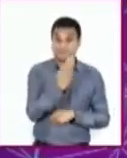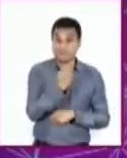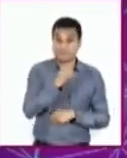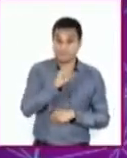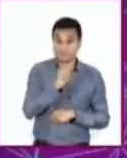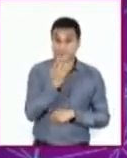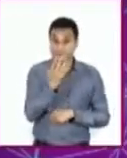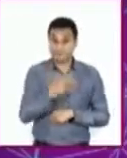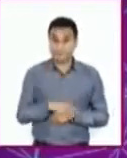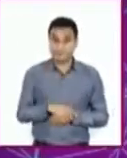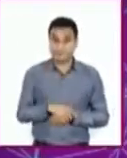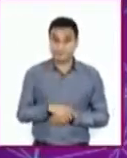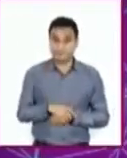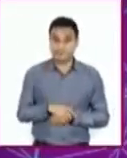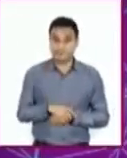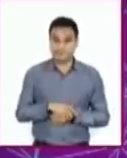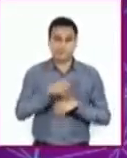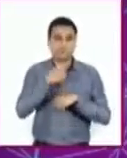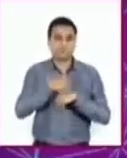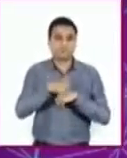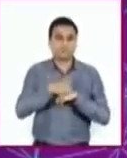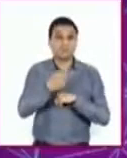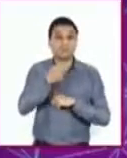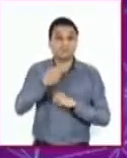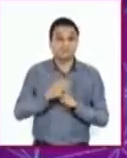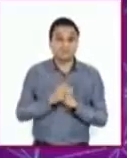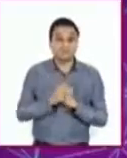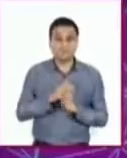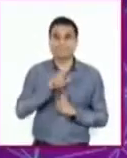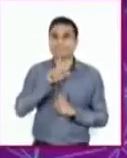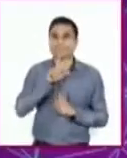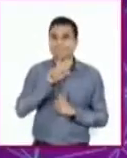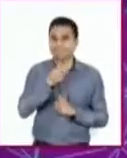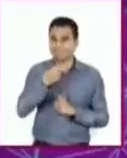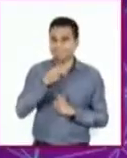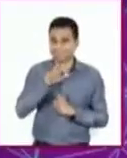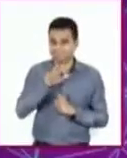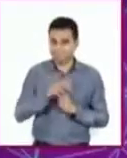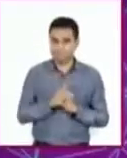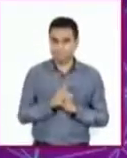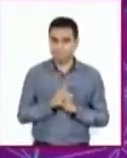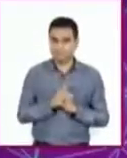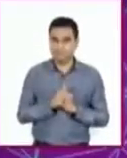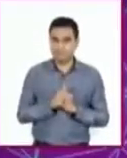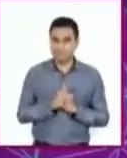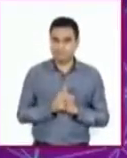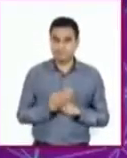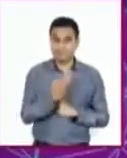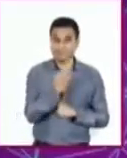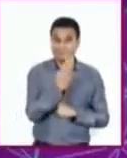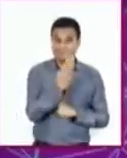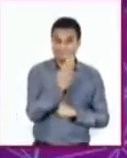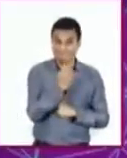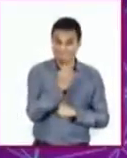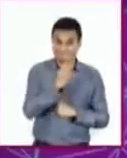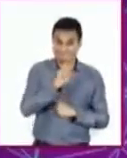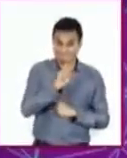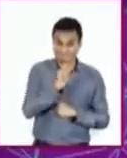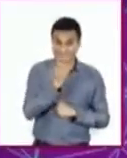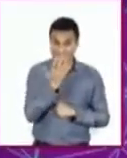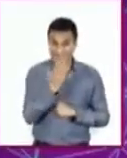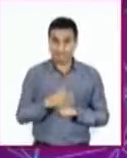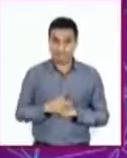sumar los valores negativos, obtenemos 18 negativo. Por lo tanto, 9 enteros 5 décimos